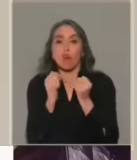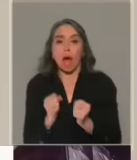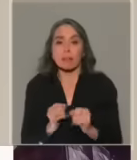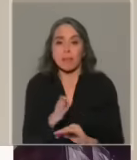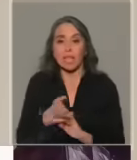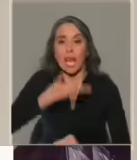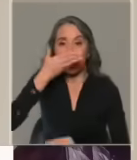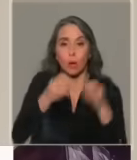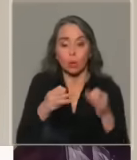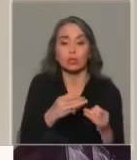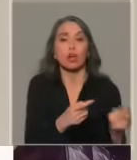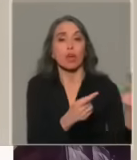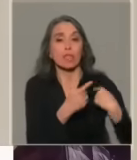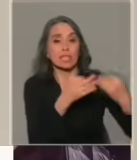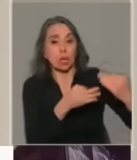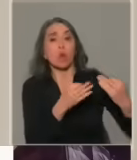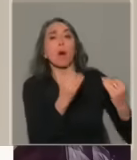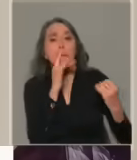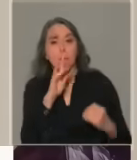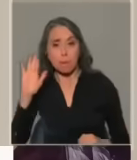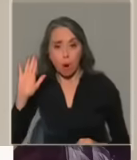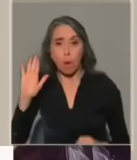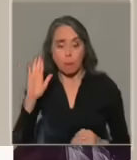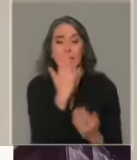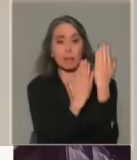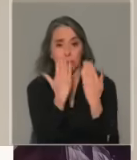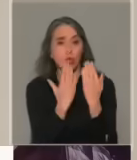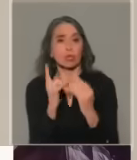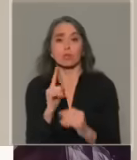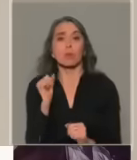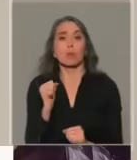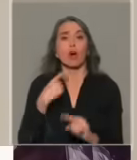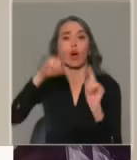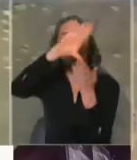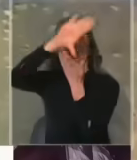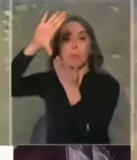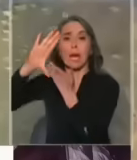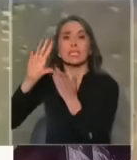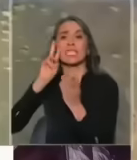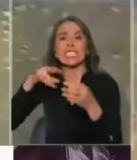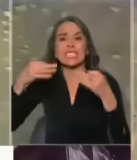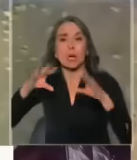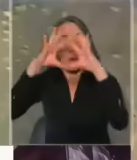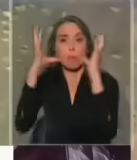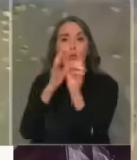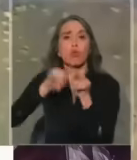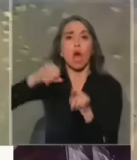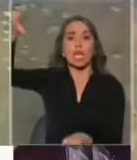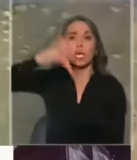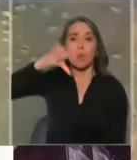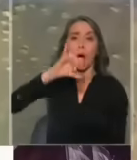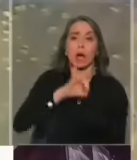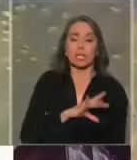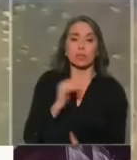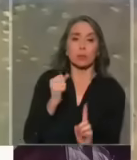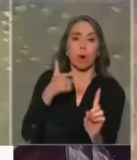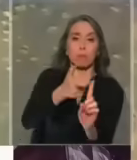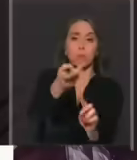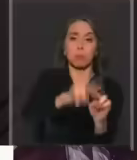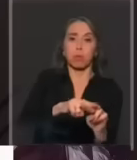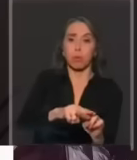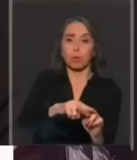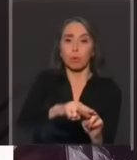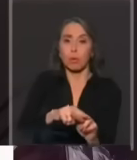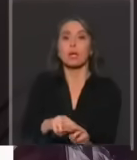las medidas que le prometan porque los van a asesinar, como ocurre en los países más inseguros del mundo. Junior y Cleaver se sumaron